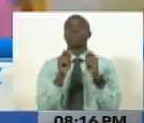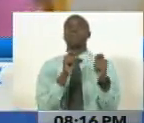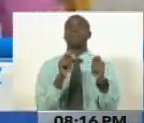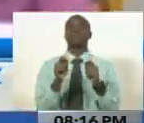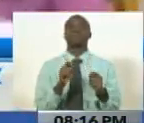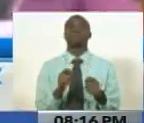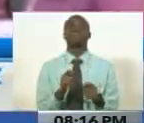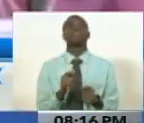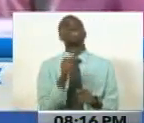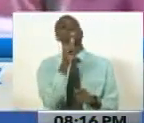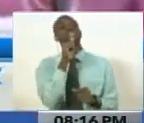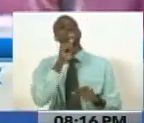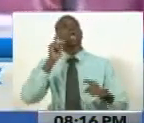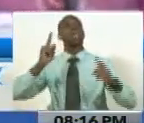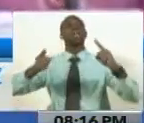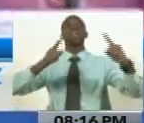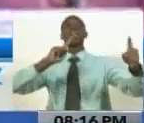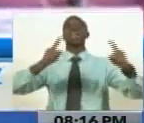¿Quién está dirigiendo?